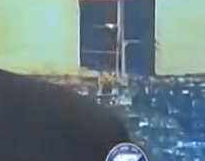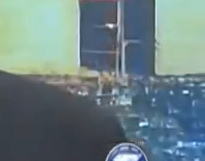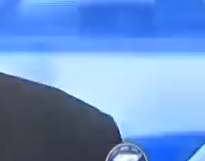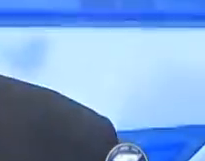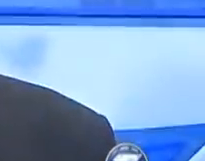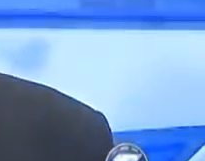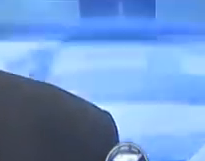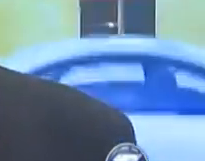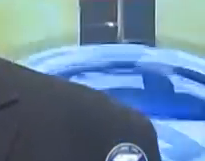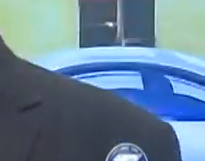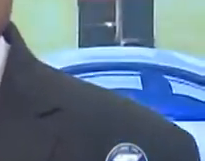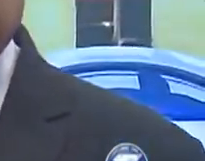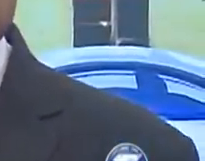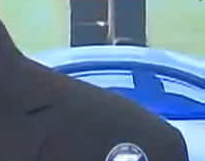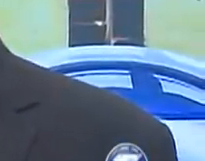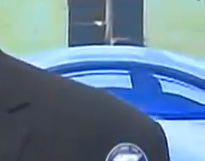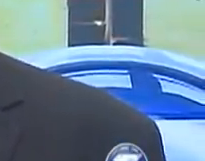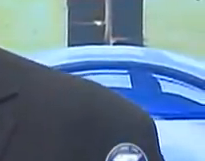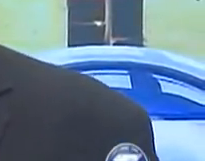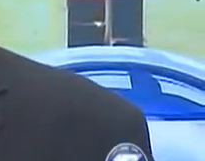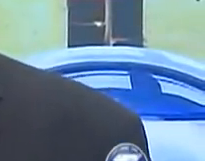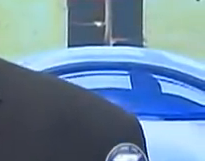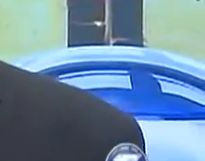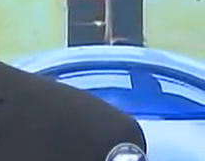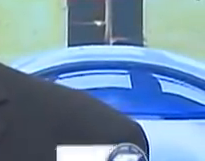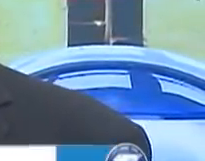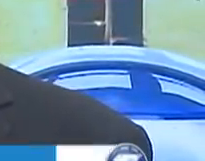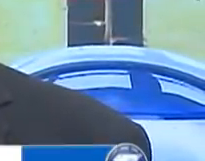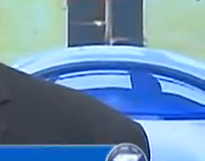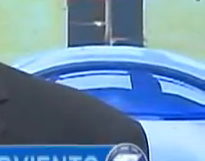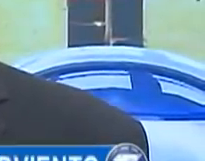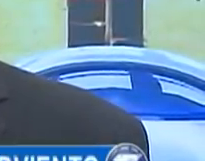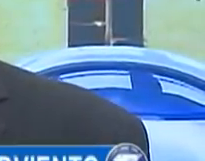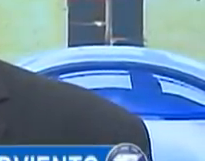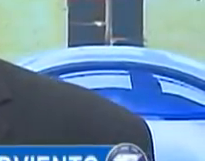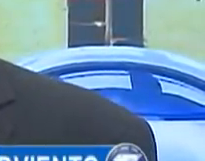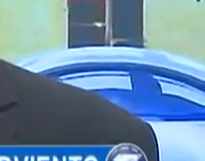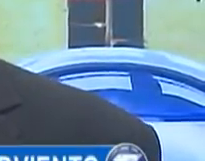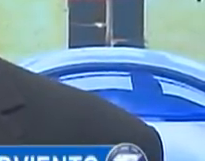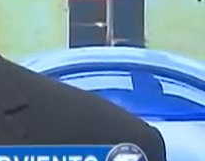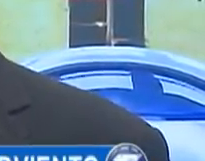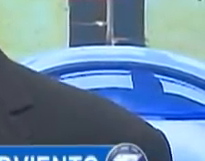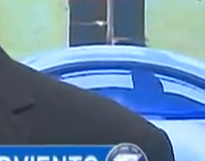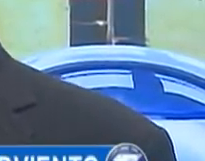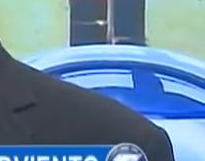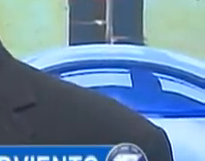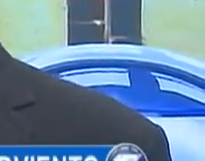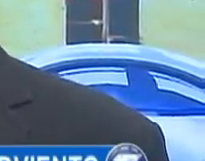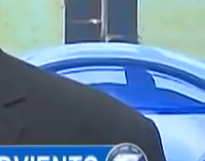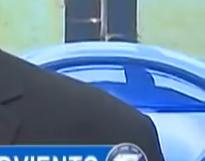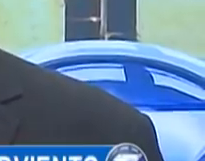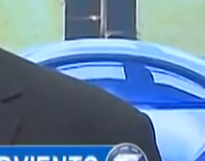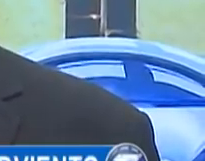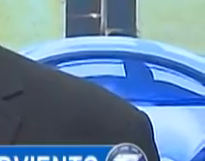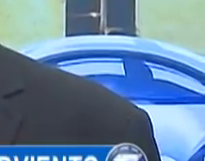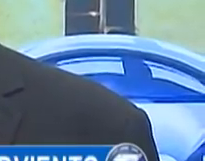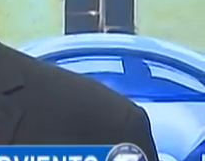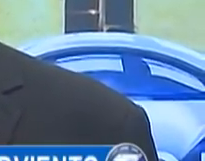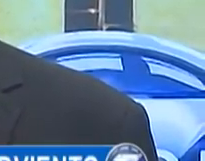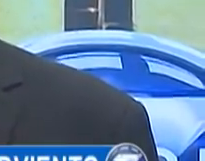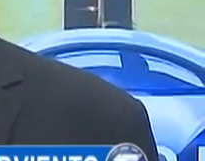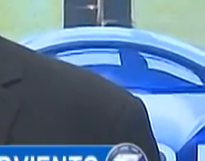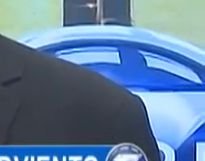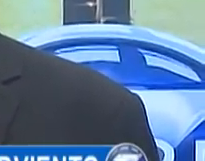Dentro de estas tradiciones también el encendido de la corona de Adviento en su segundo domingo. Hemos compartido con las